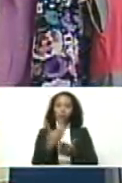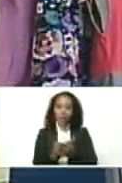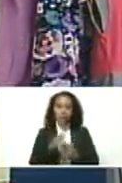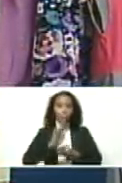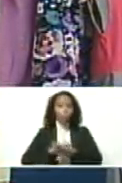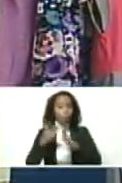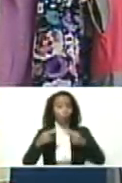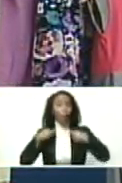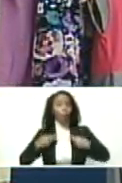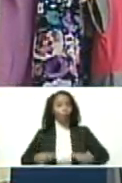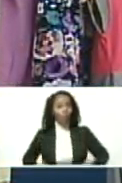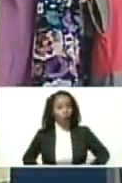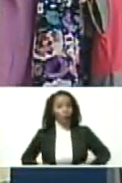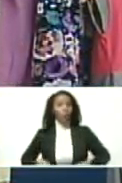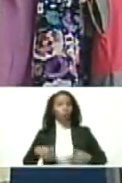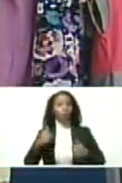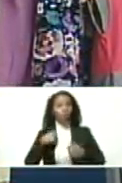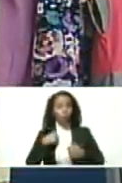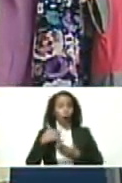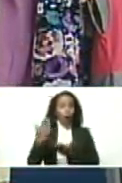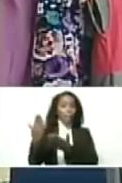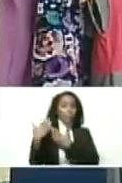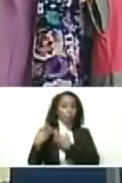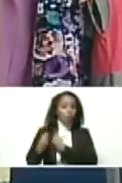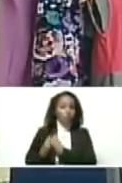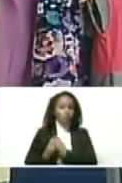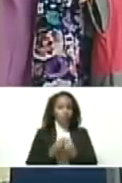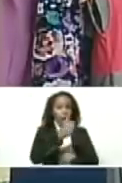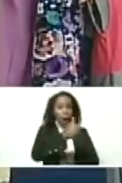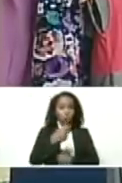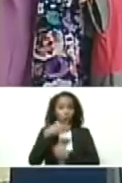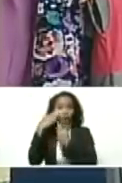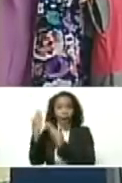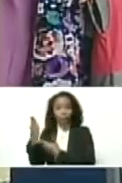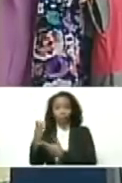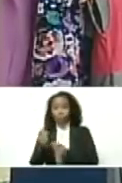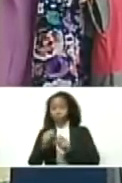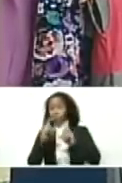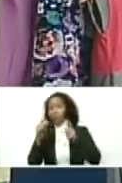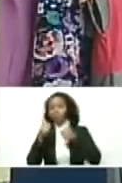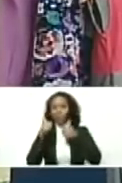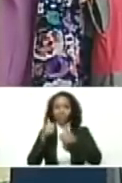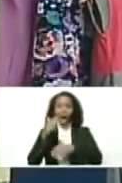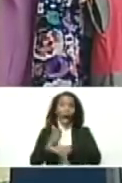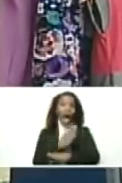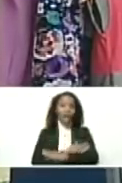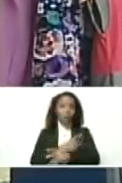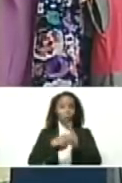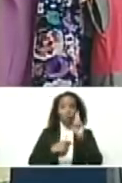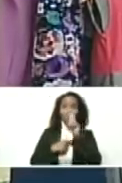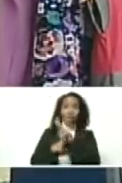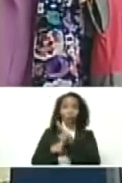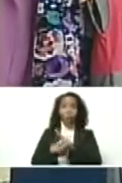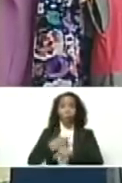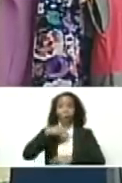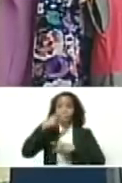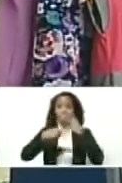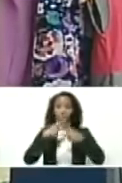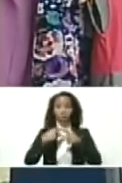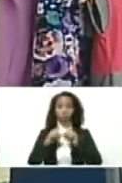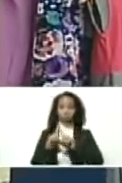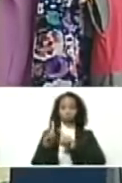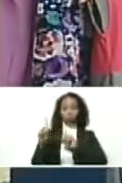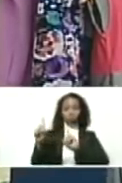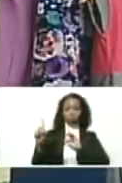calidad humana que he tenido y el acompañamiento de cada uno de ellos ha sido increíble. Anteriormente uno veía a un político así como